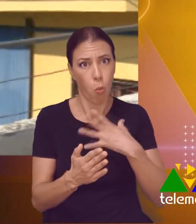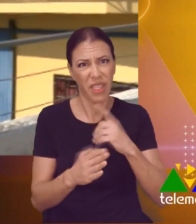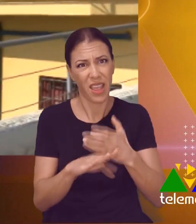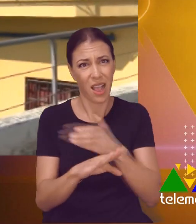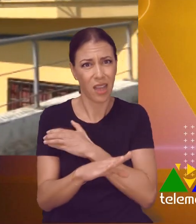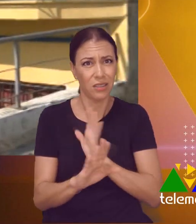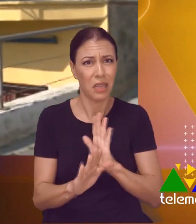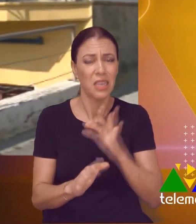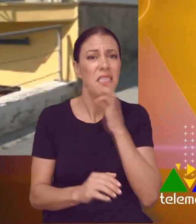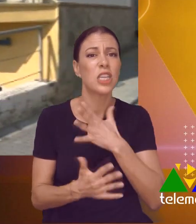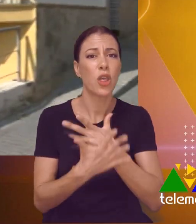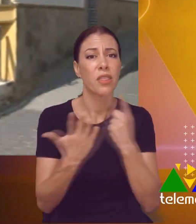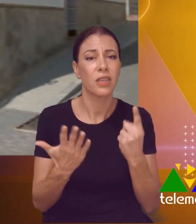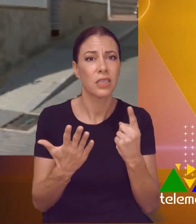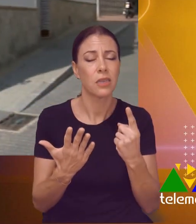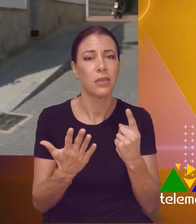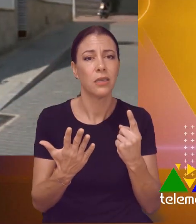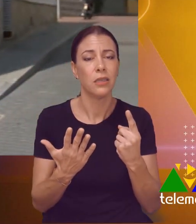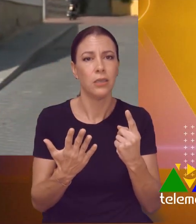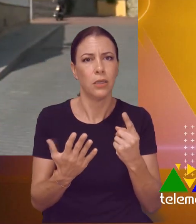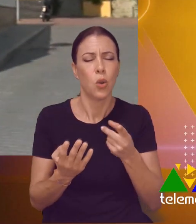o quizás antes, ¿no? El siglo XVI.